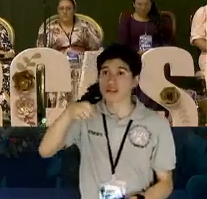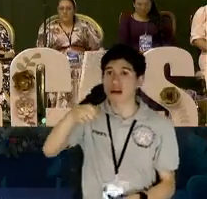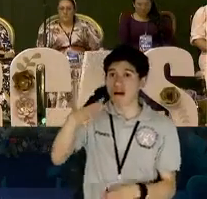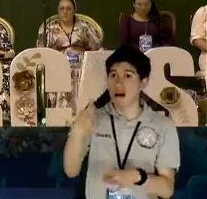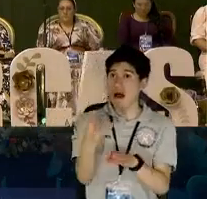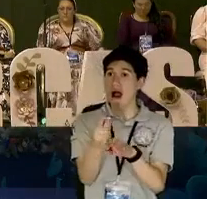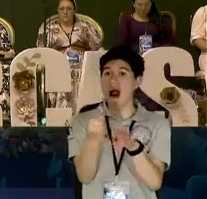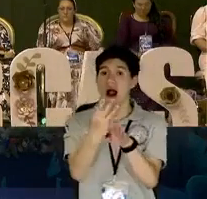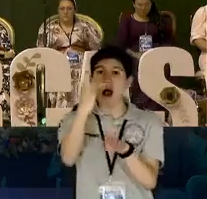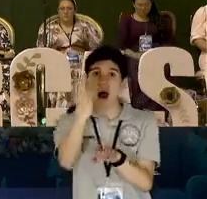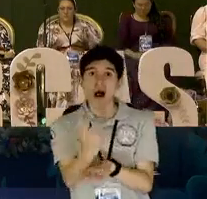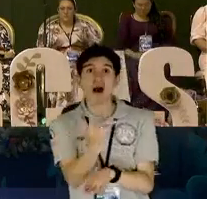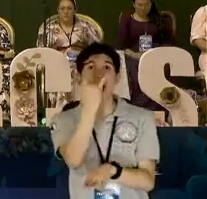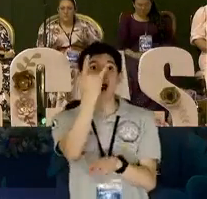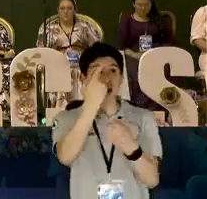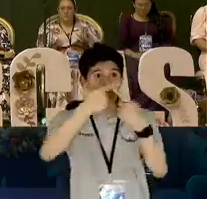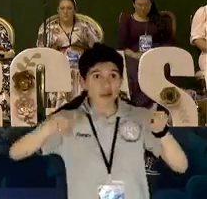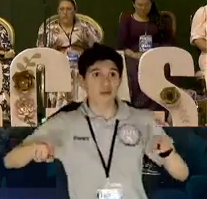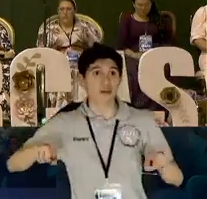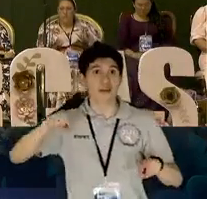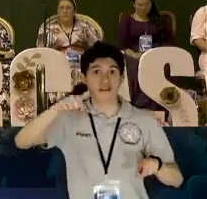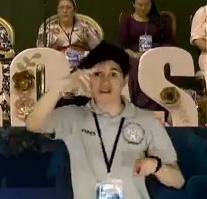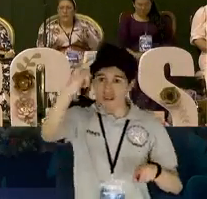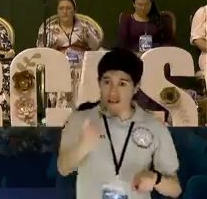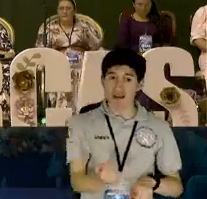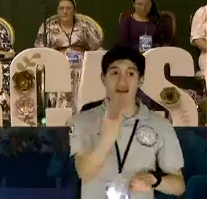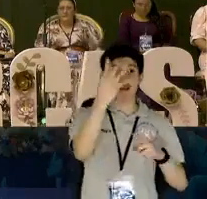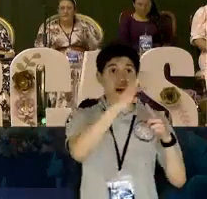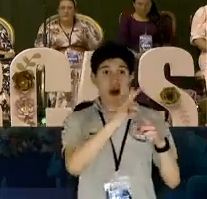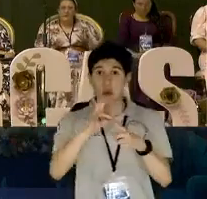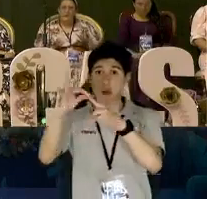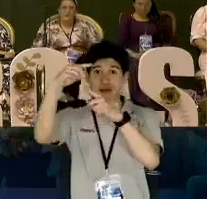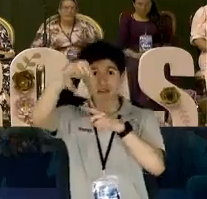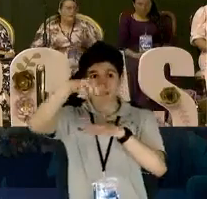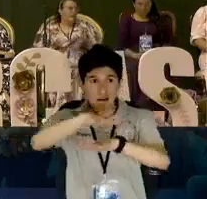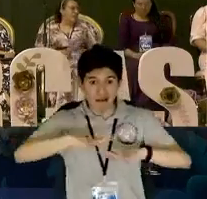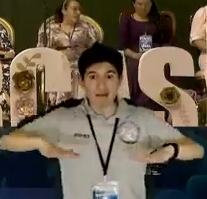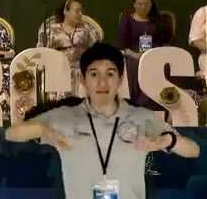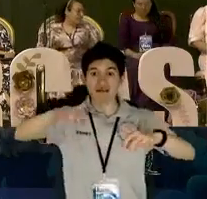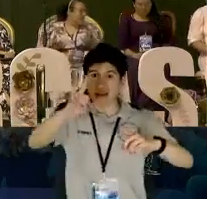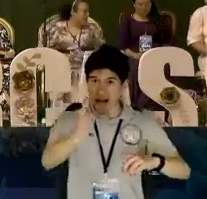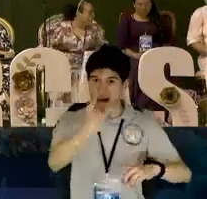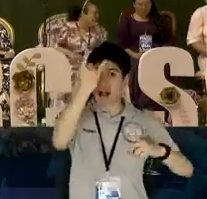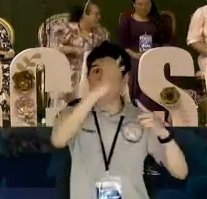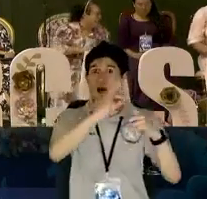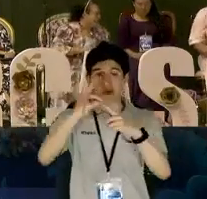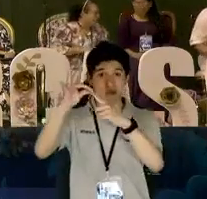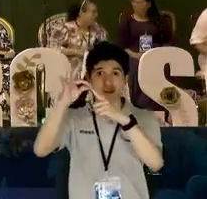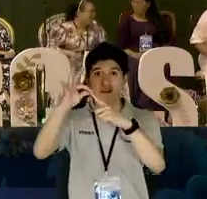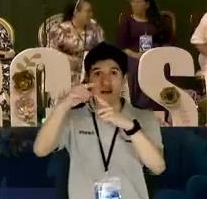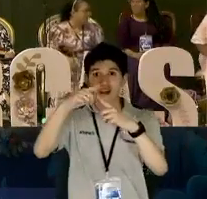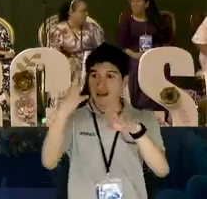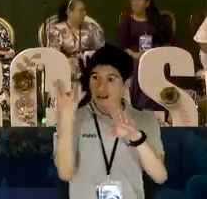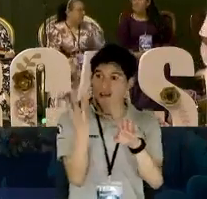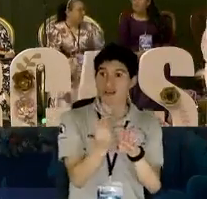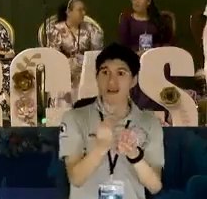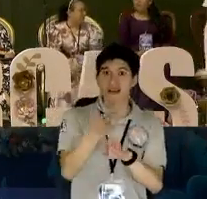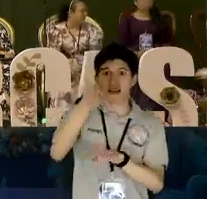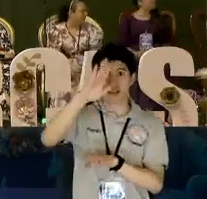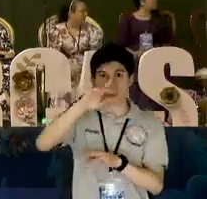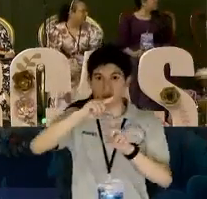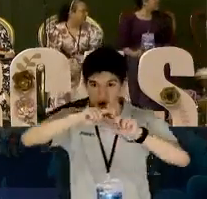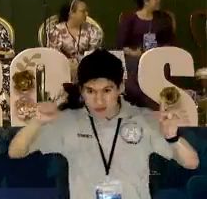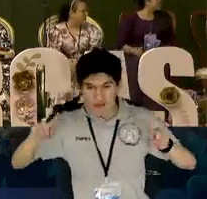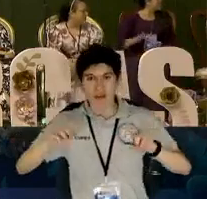una esencia diferente, hay algo diferente en este lugar. La iglesia del Señor marca la